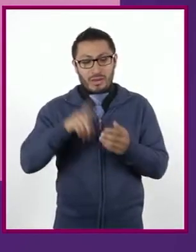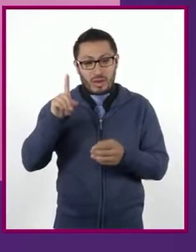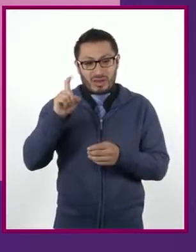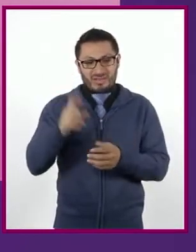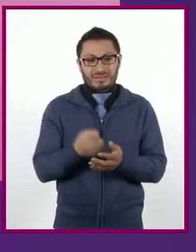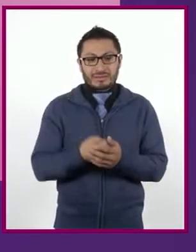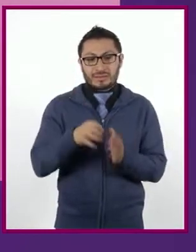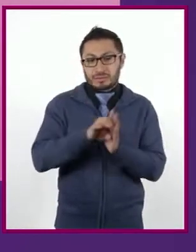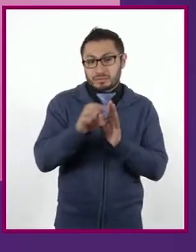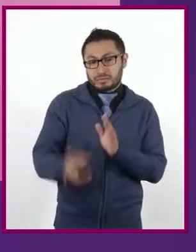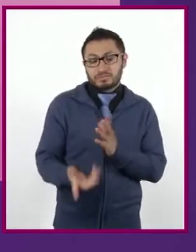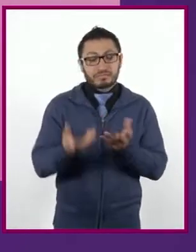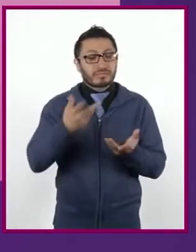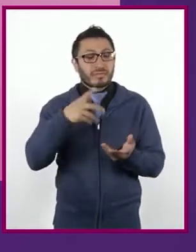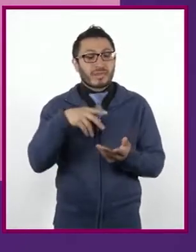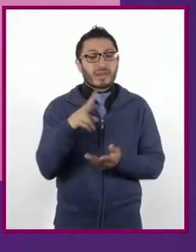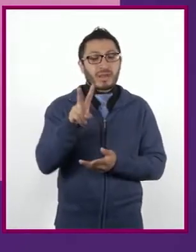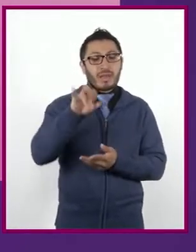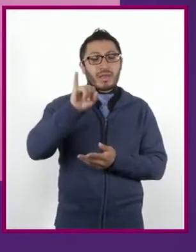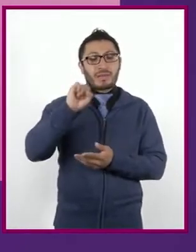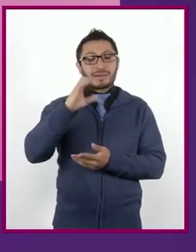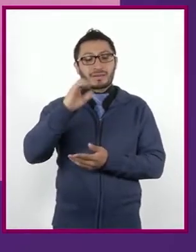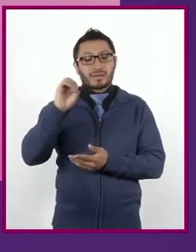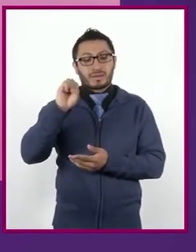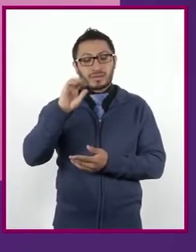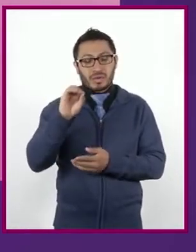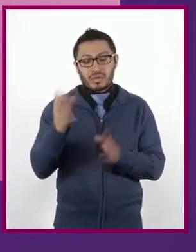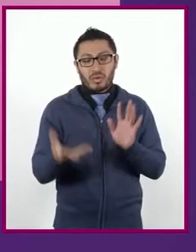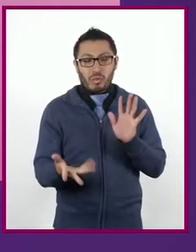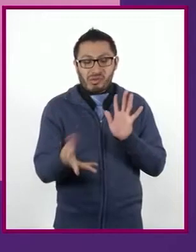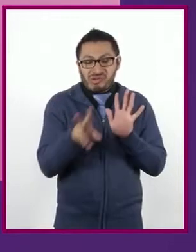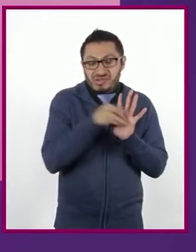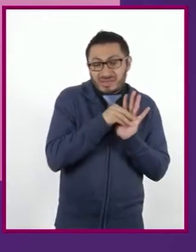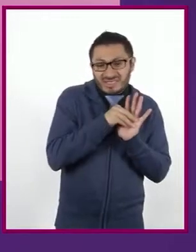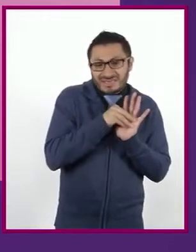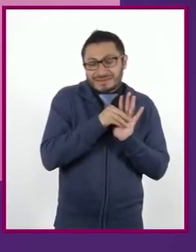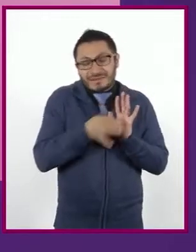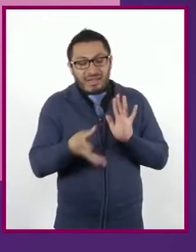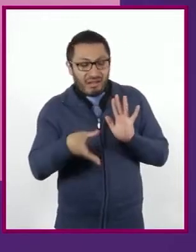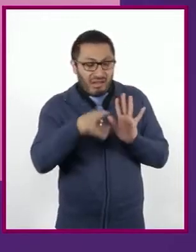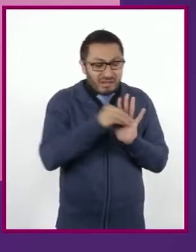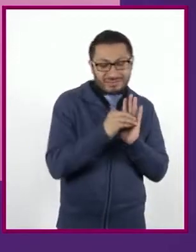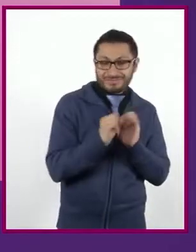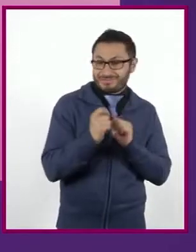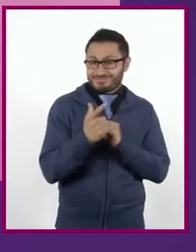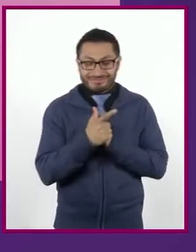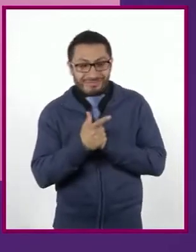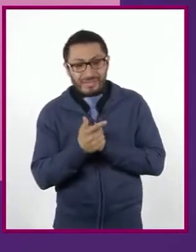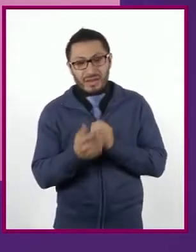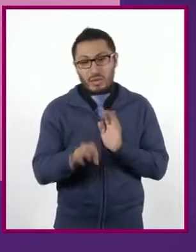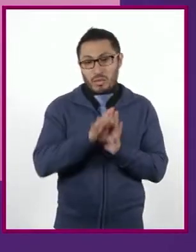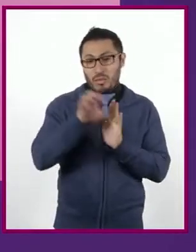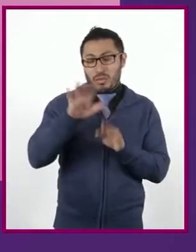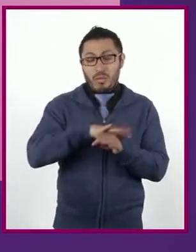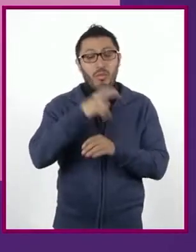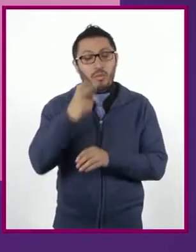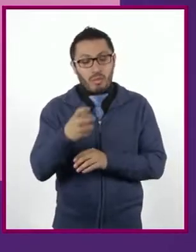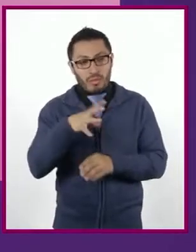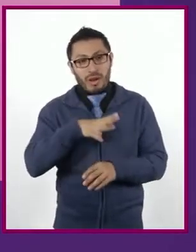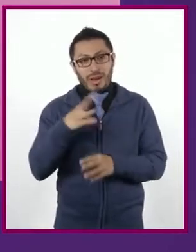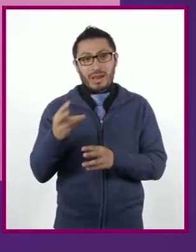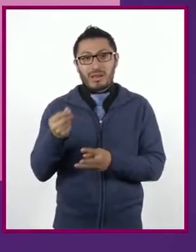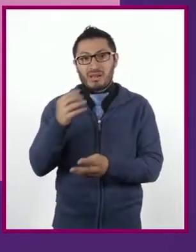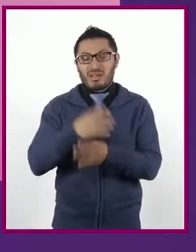fluido viscoso normalmente se adhiere a una superficie sólida. Por ello, las sustancias que fluyen con mayor